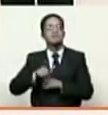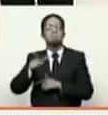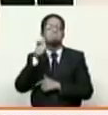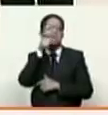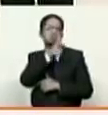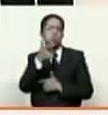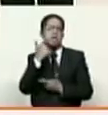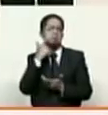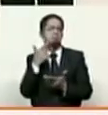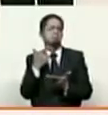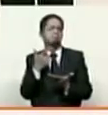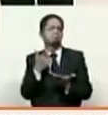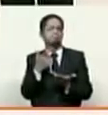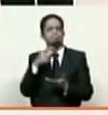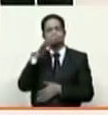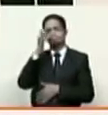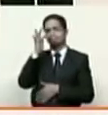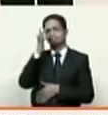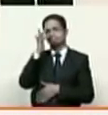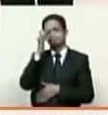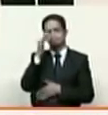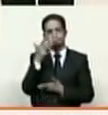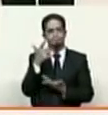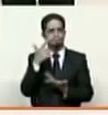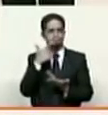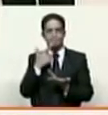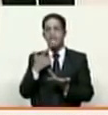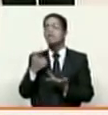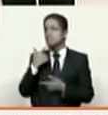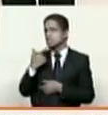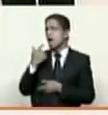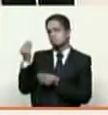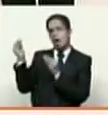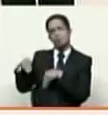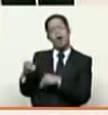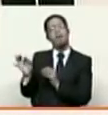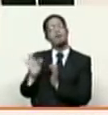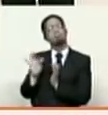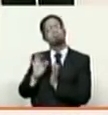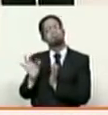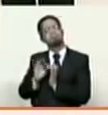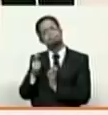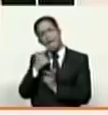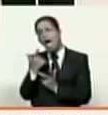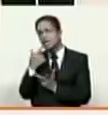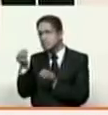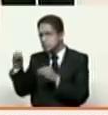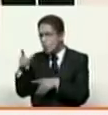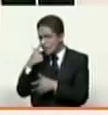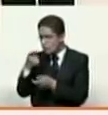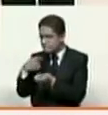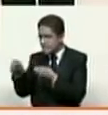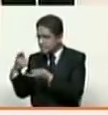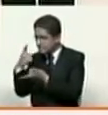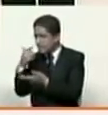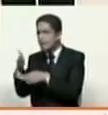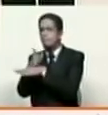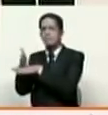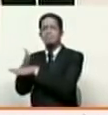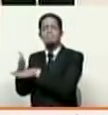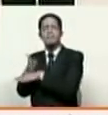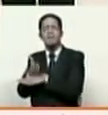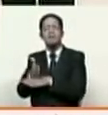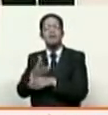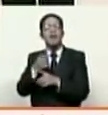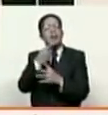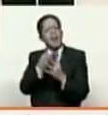Washington, en Nueva York, en Miami, repartiéndose los campos petroleros, repartiéndose las minas de oro, de diamantes, repartiéndose el